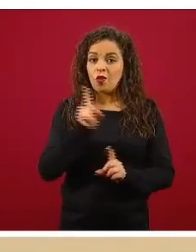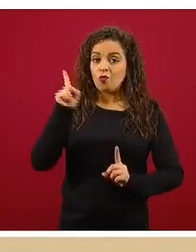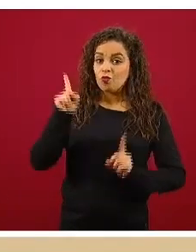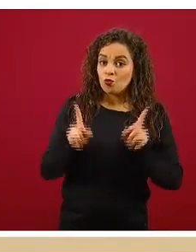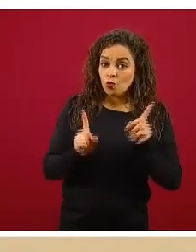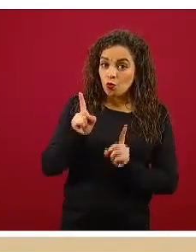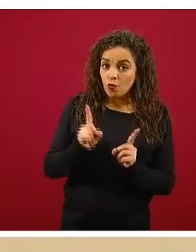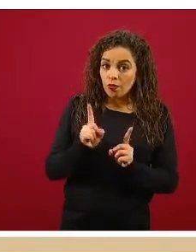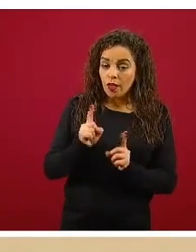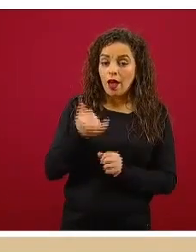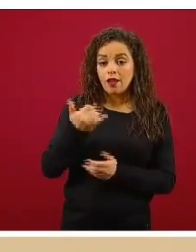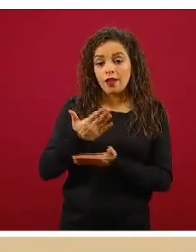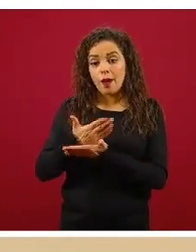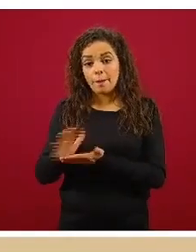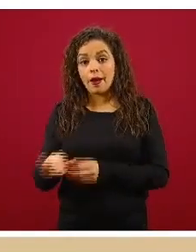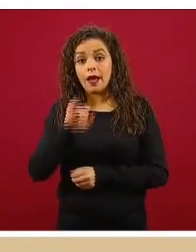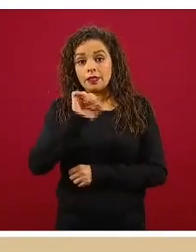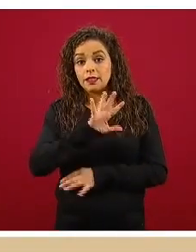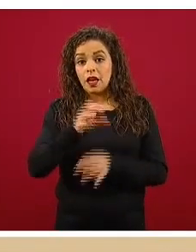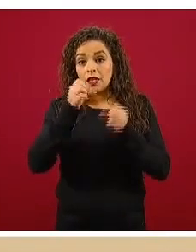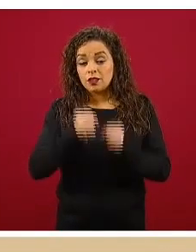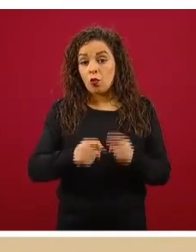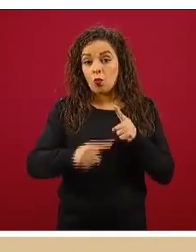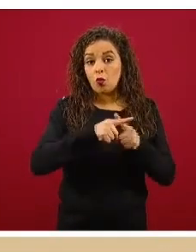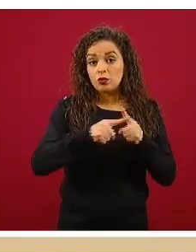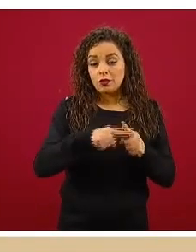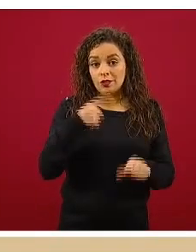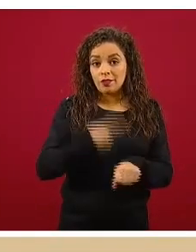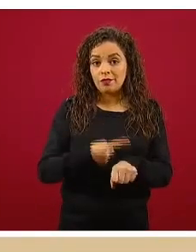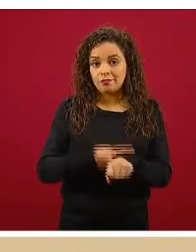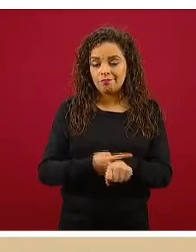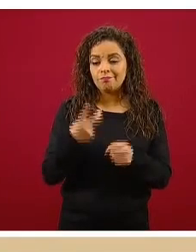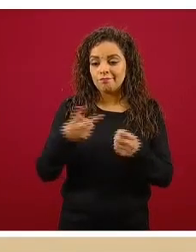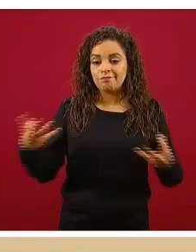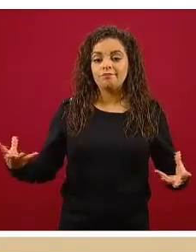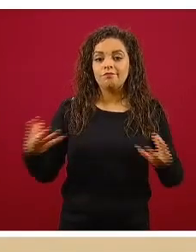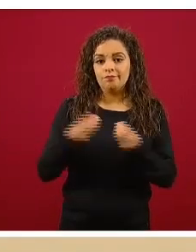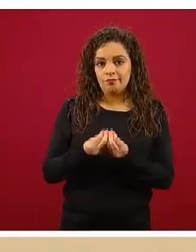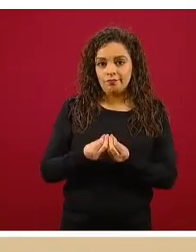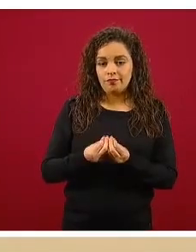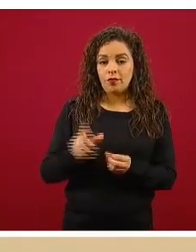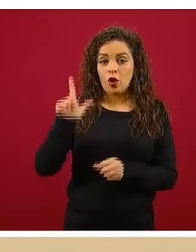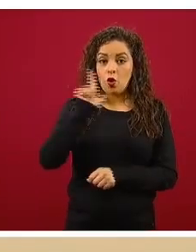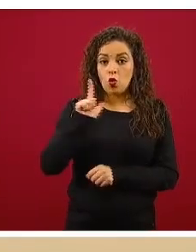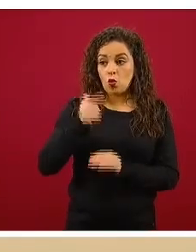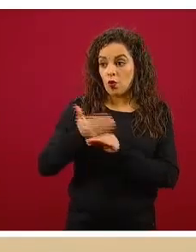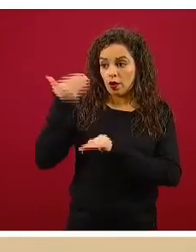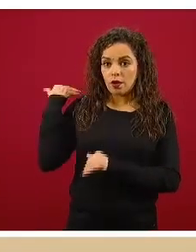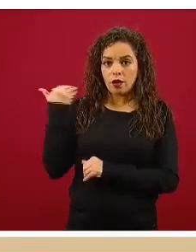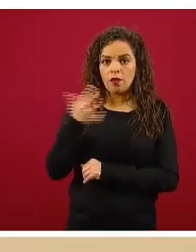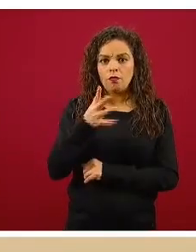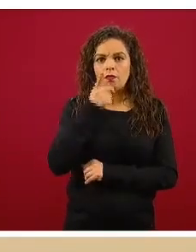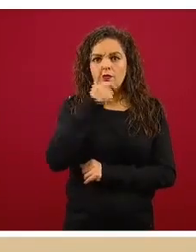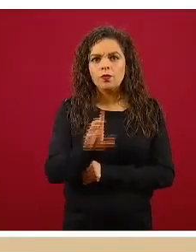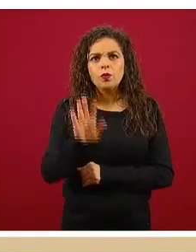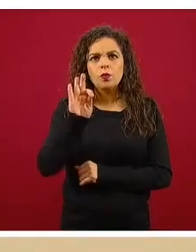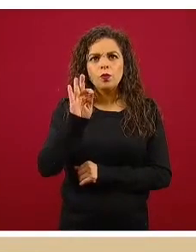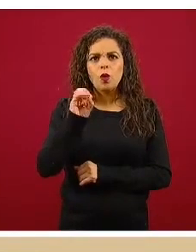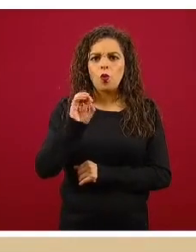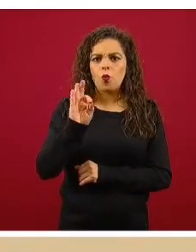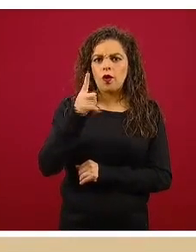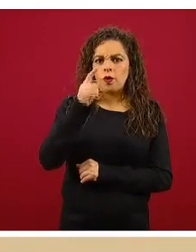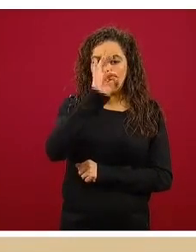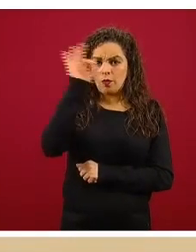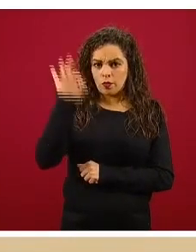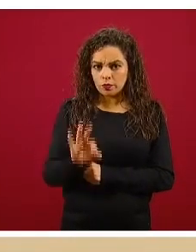confirmados y en base al porcentaje de positividad más reciente que presentábamos el día lunes, que es del 40-41%, pues esperamos